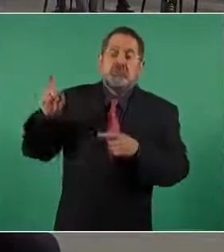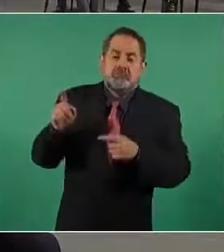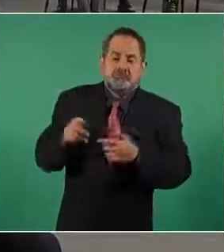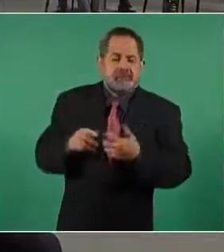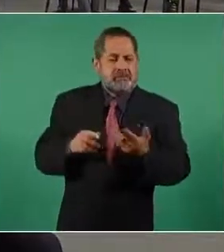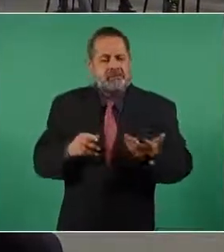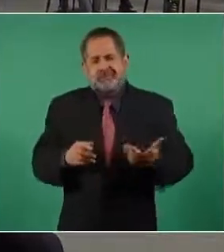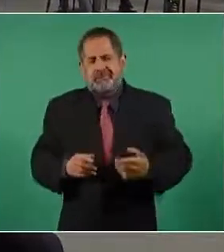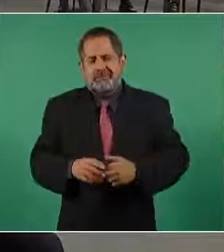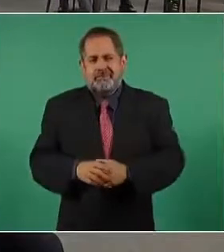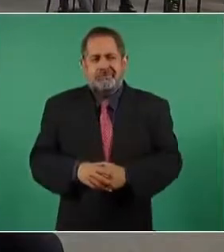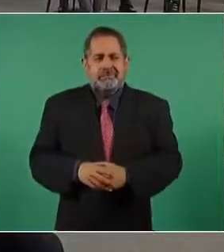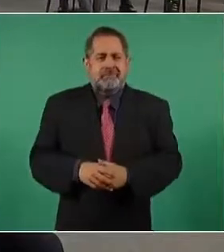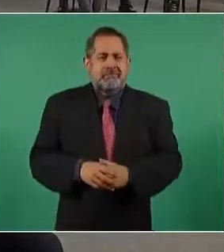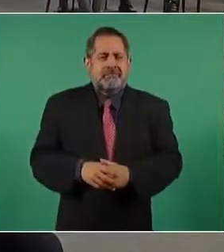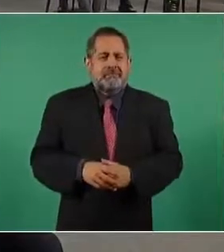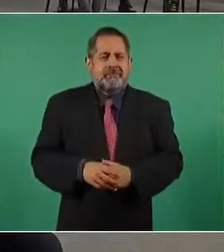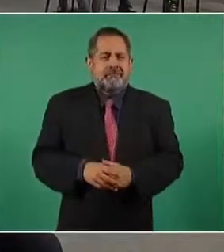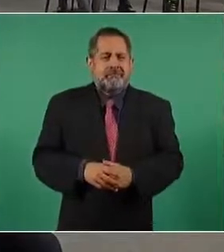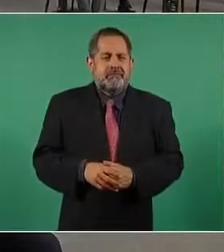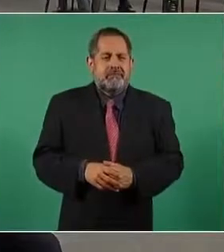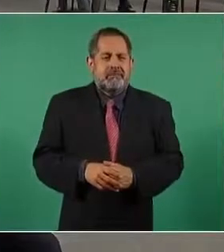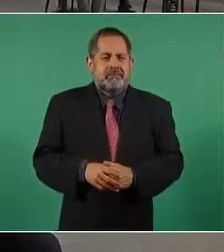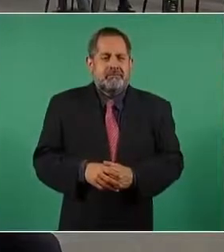No puedo con tanta